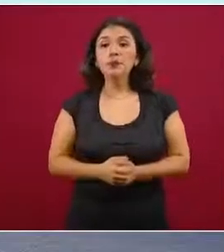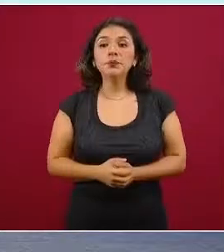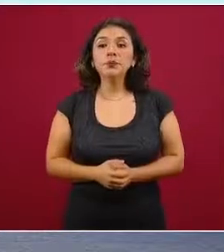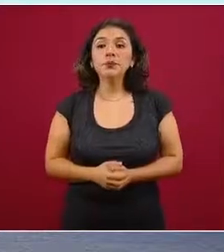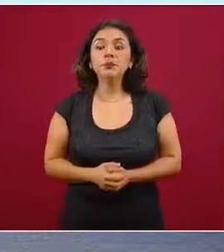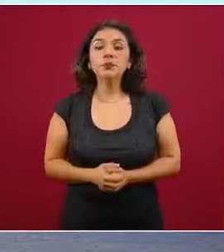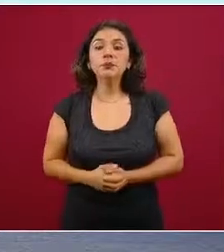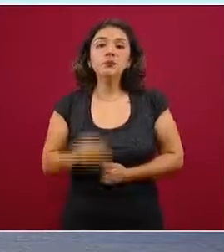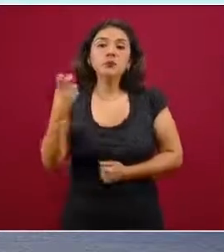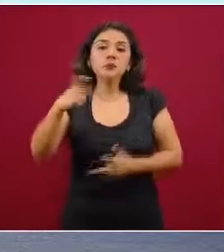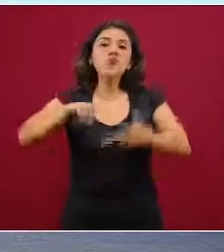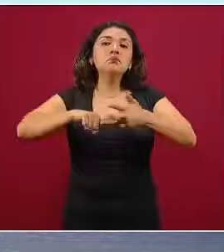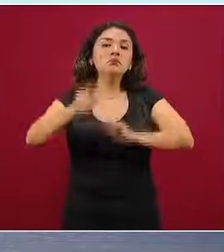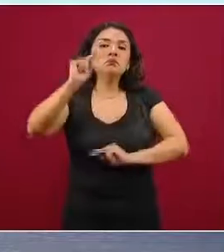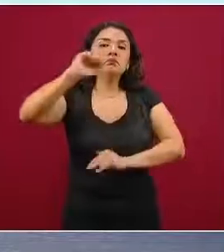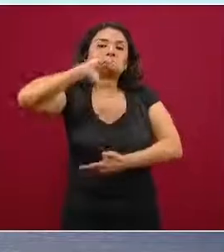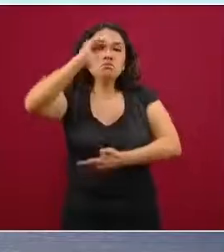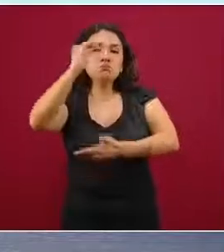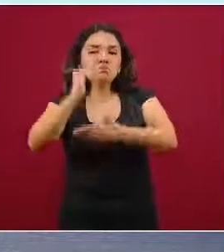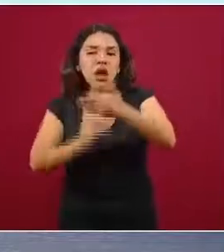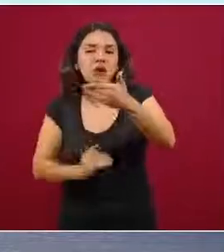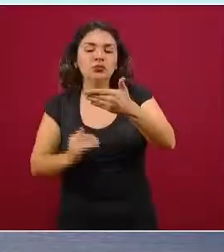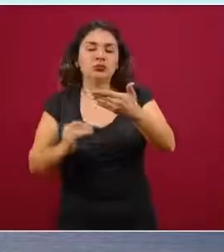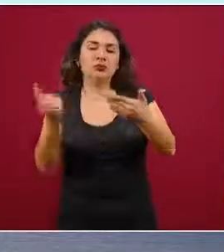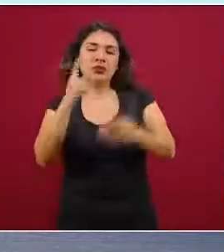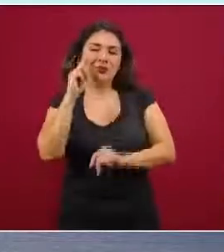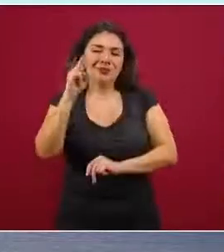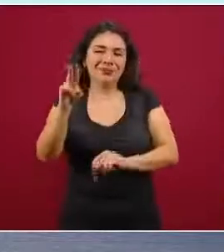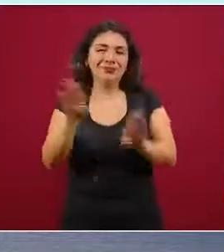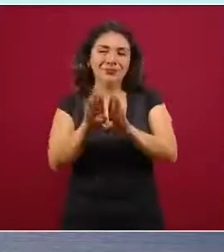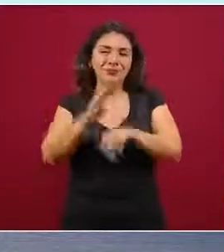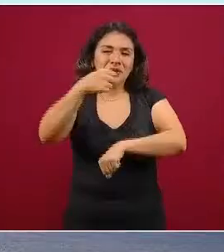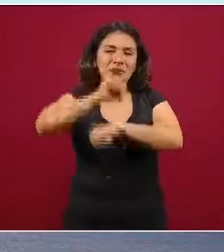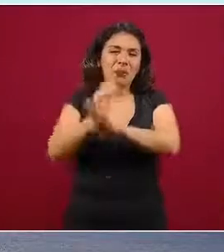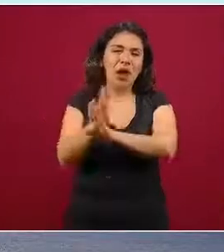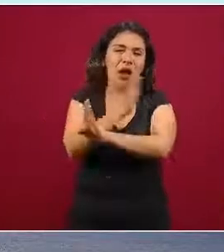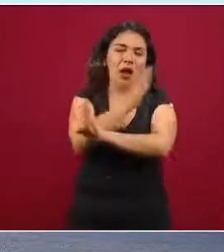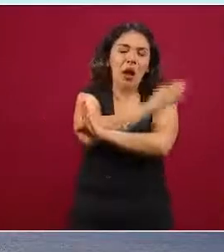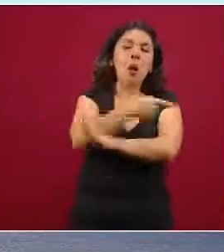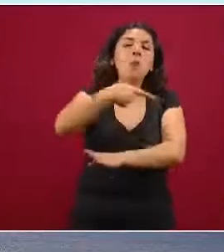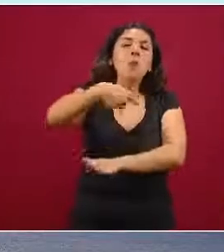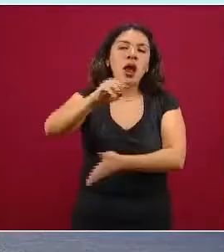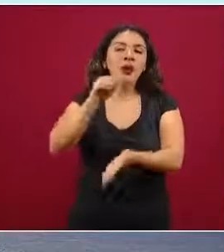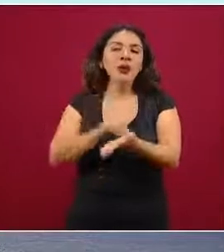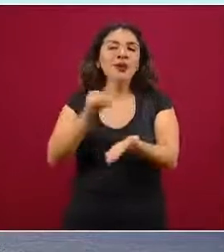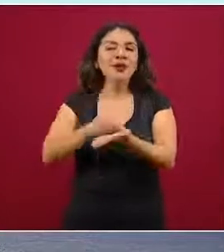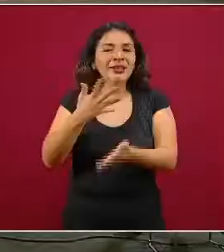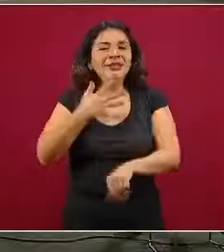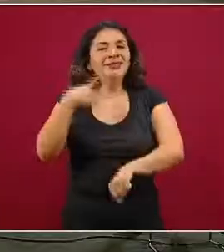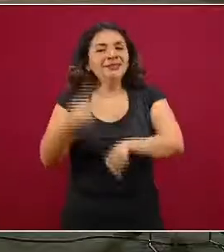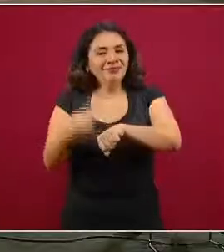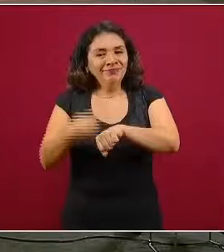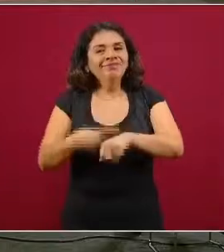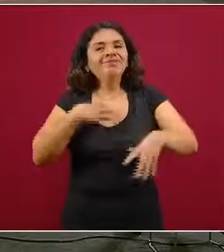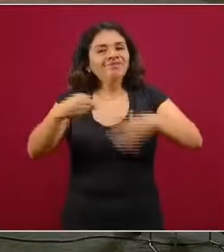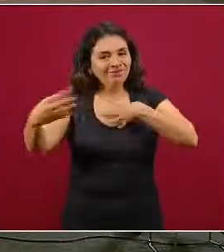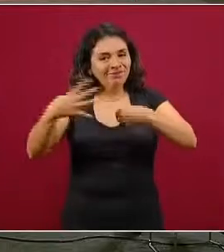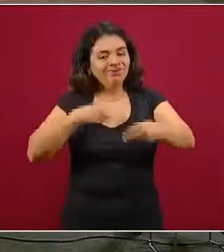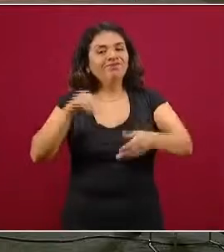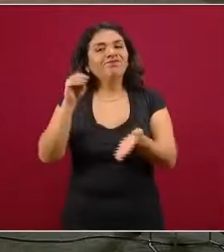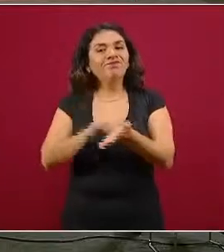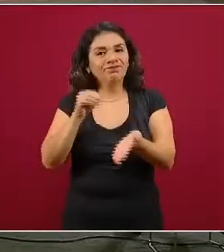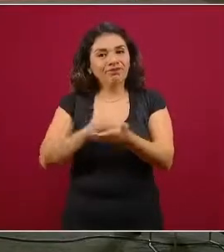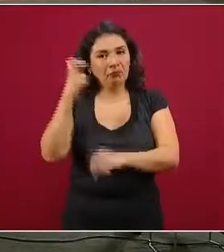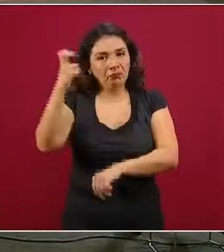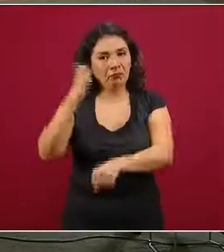una disminución de la intensidad que veníamos viendo en semanas previas, pero que todavía mantiene activa la epidemia en el